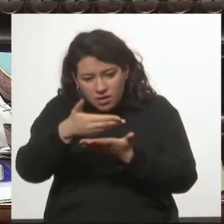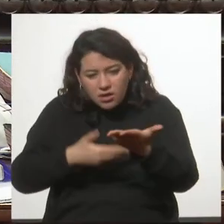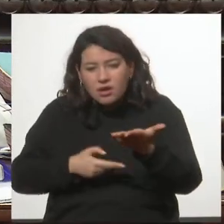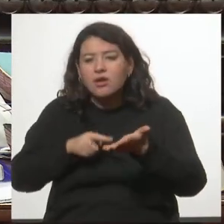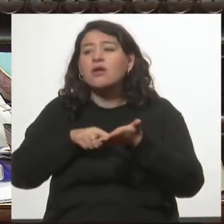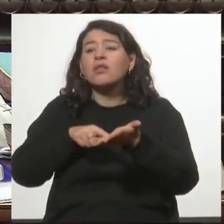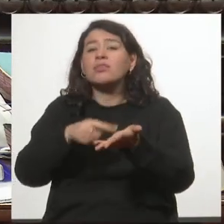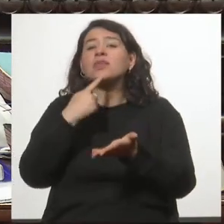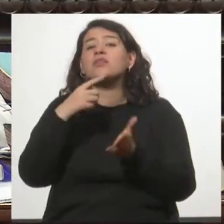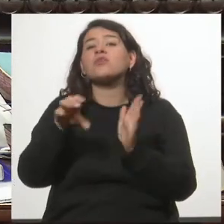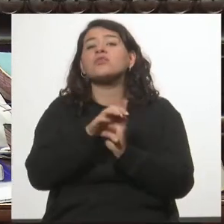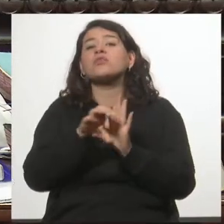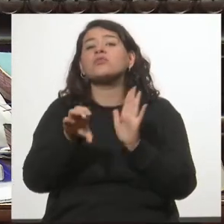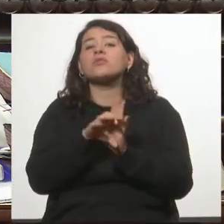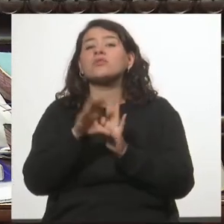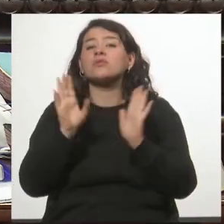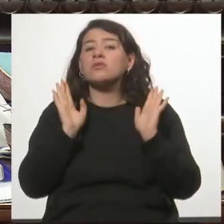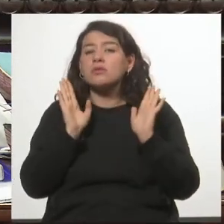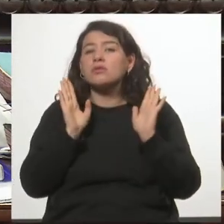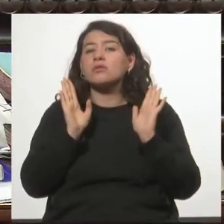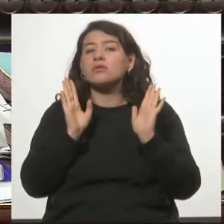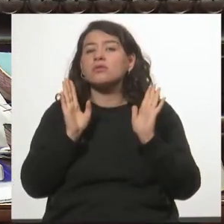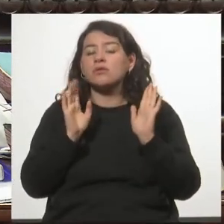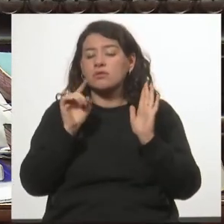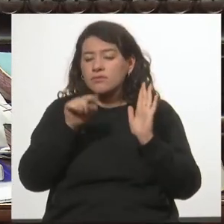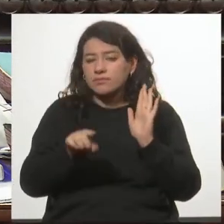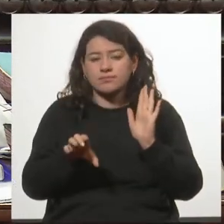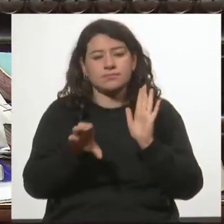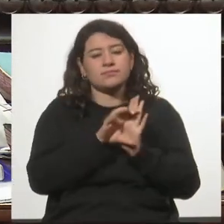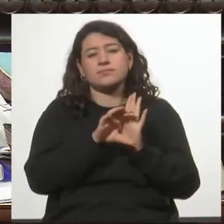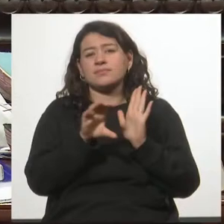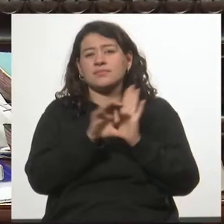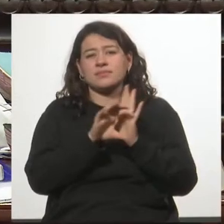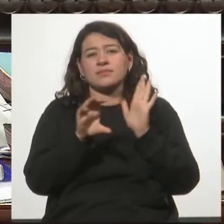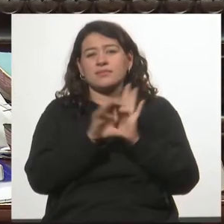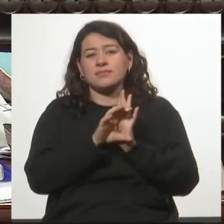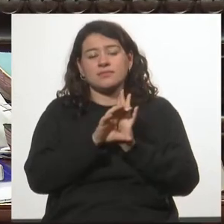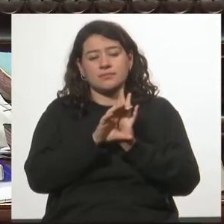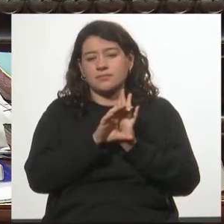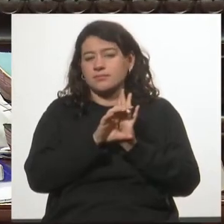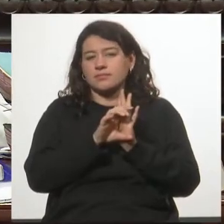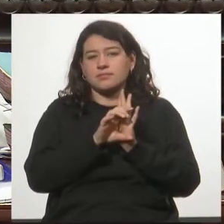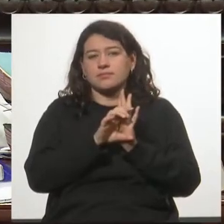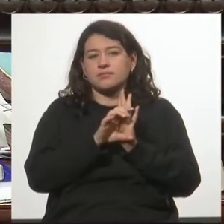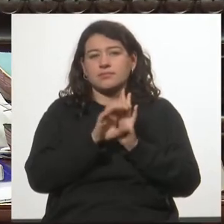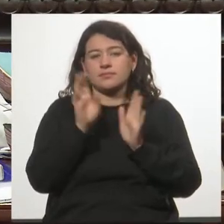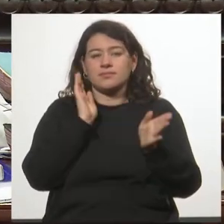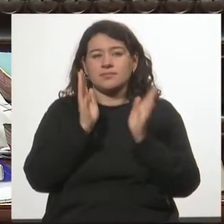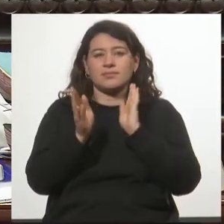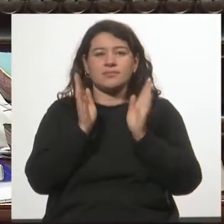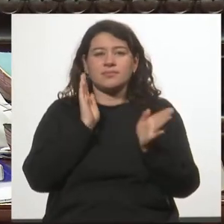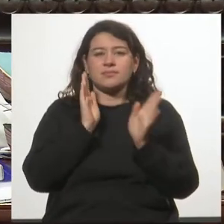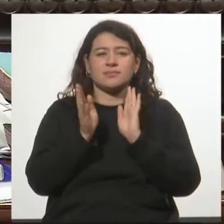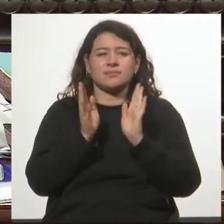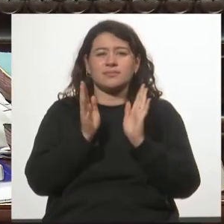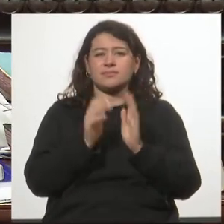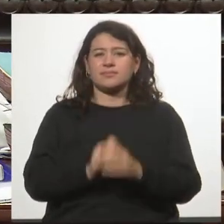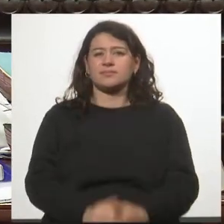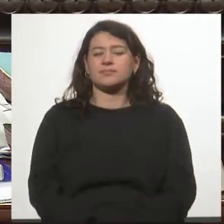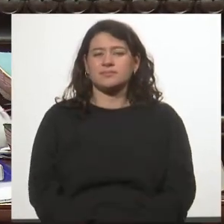constitución es una doctrina meta jurídica extra y jurídica y